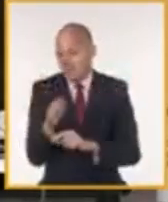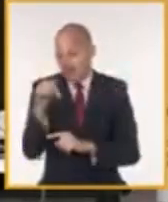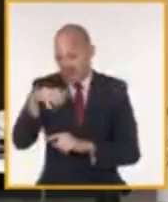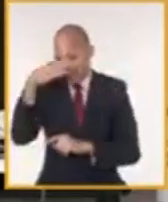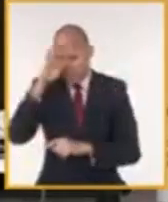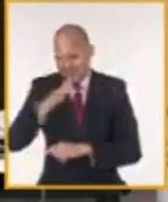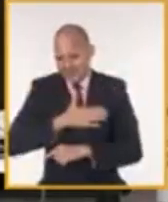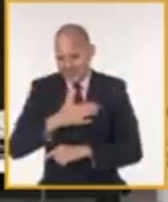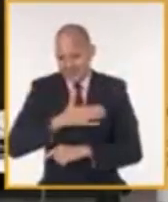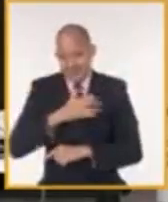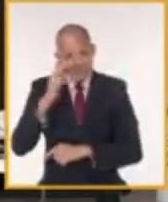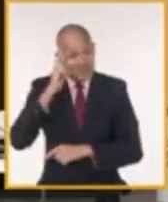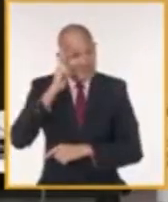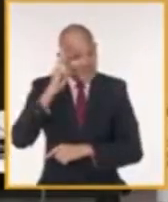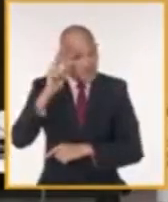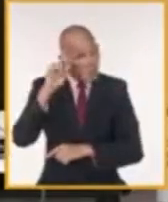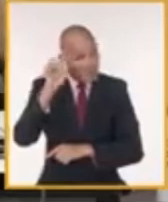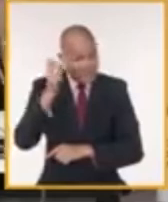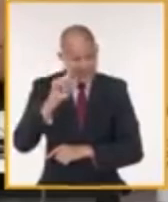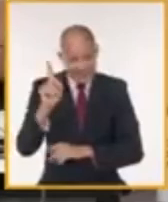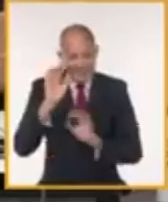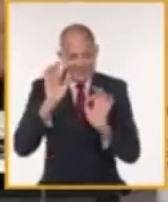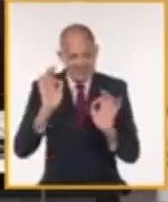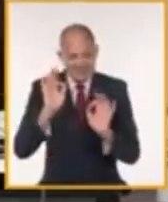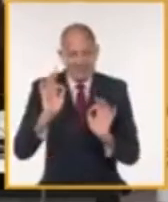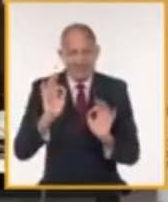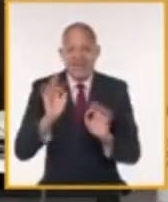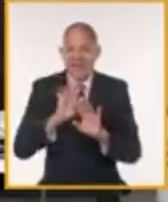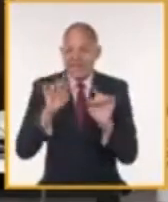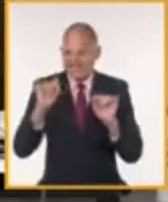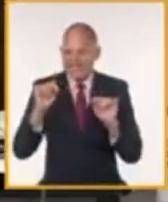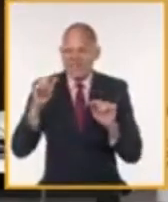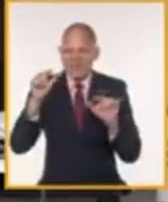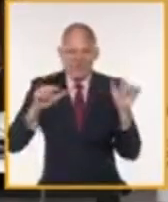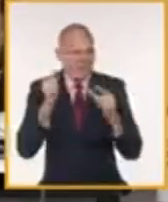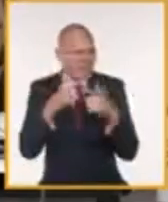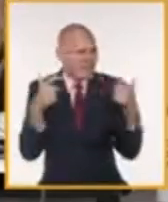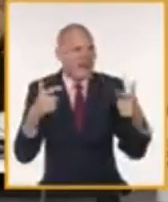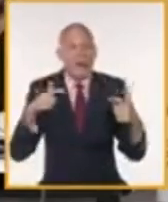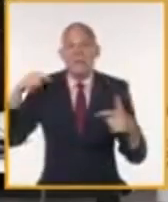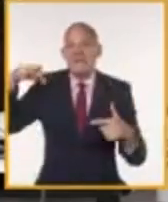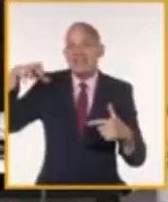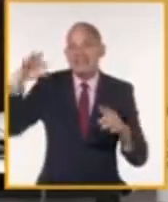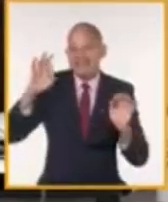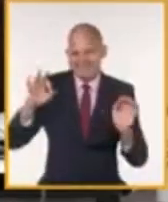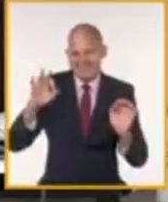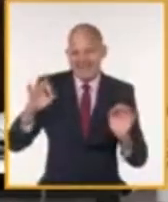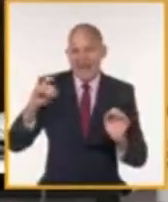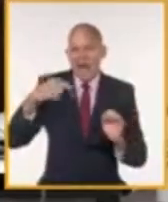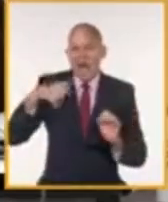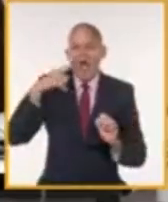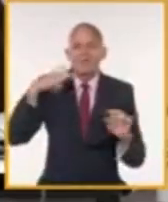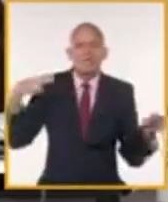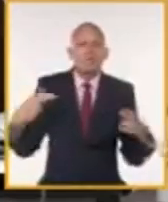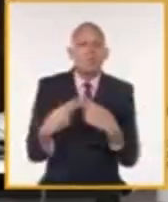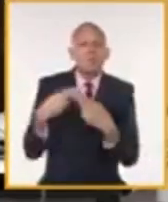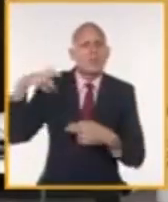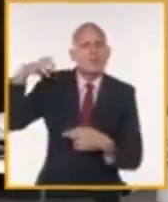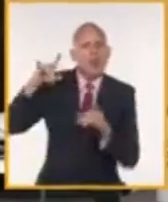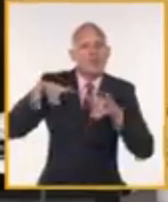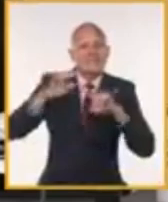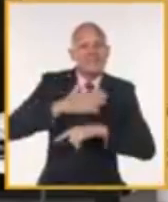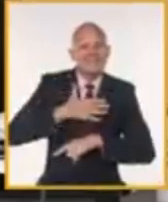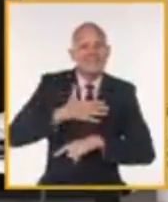así que los invito a que nos acompañen. Y como hay tantos pinareños, hoy me voy en las imágenes del día con un evento que la Universidad de Pinar del